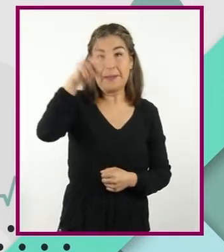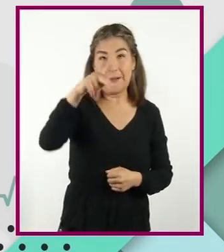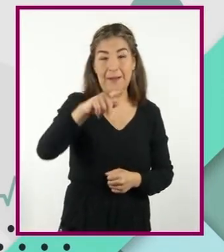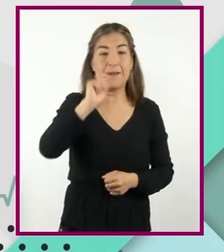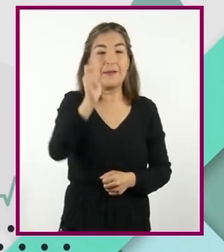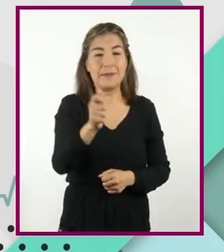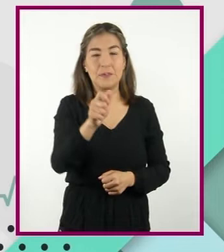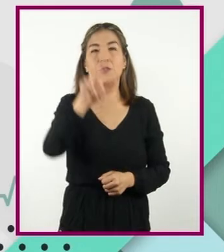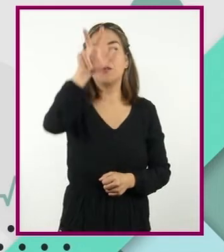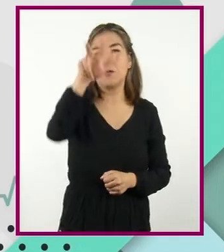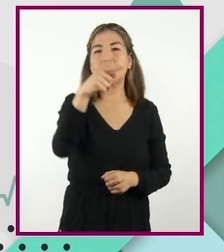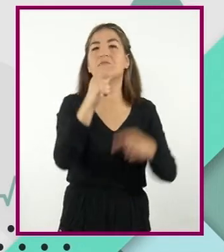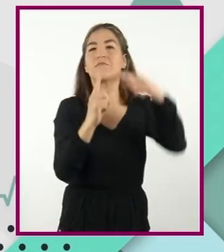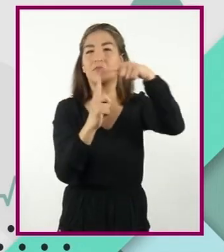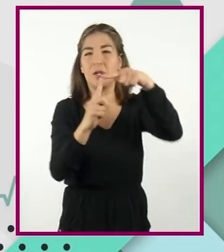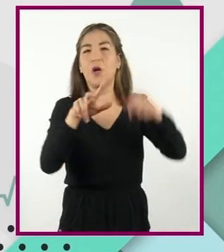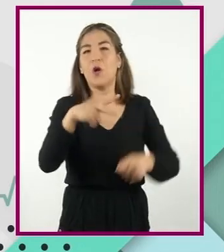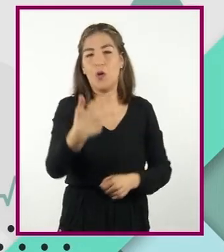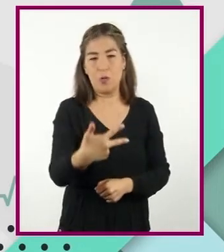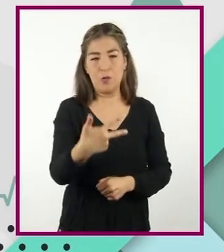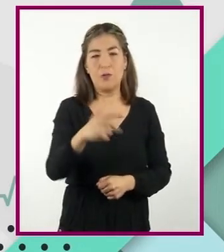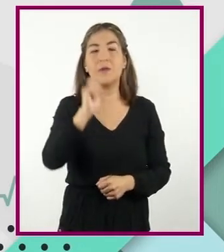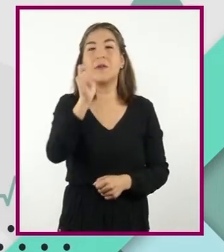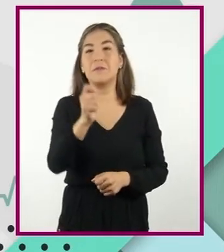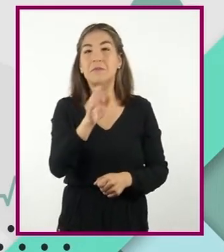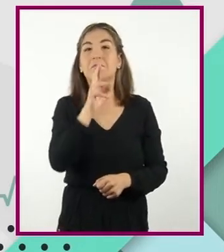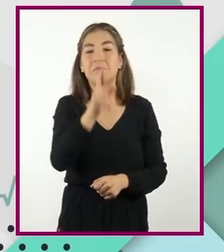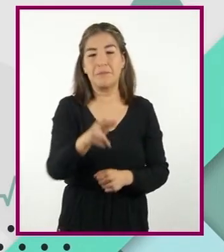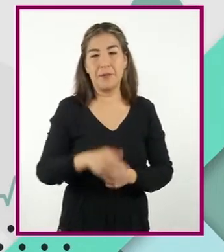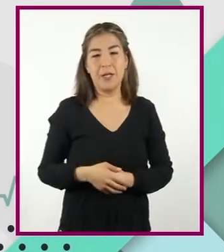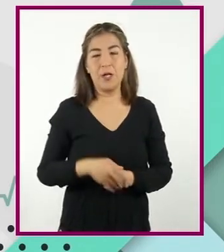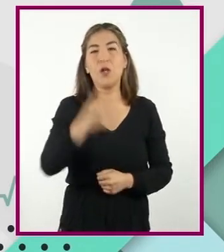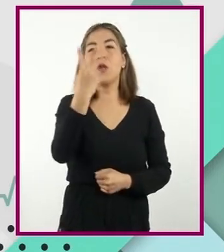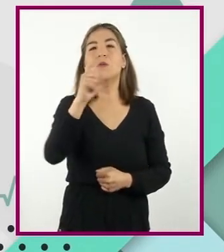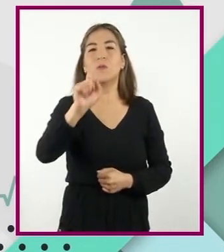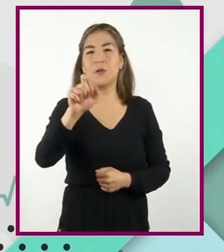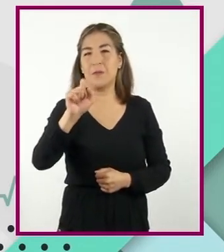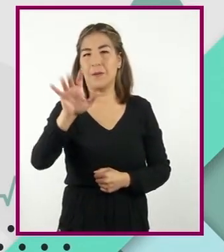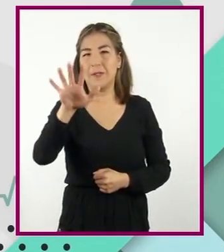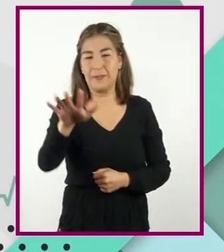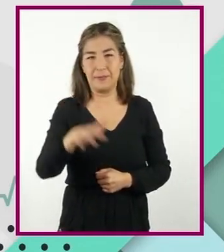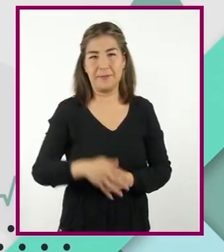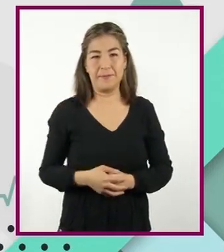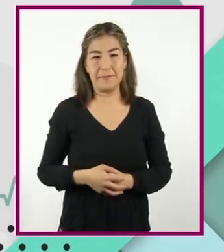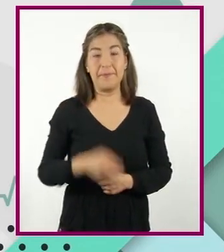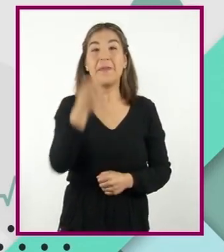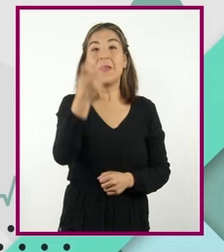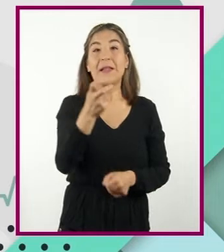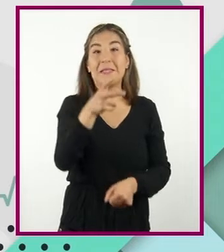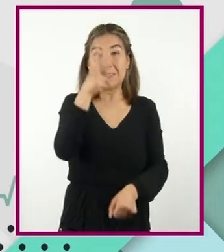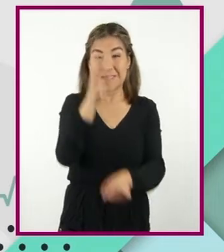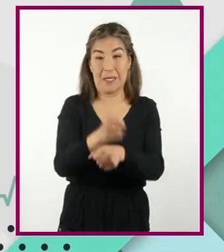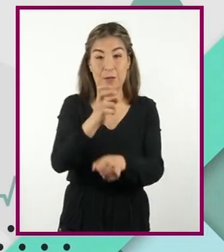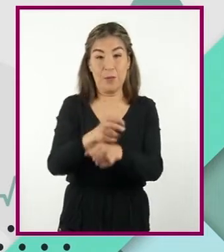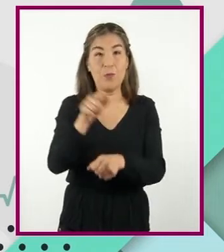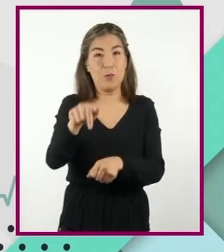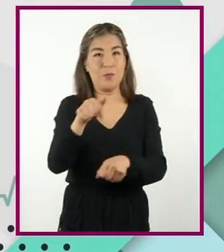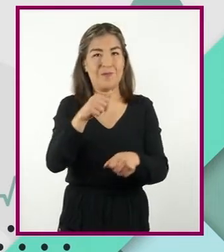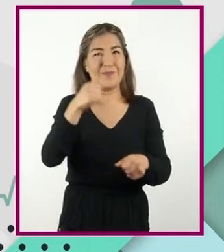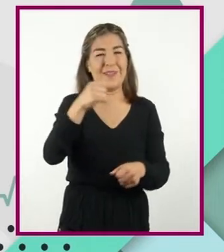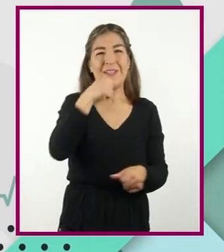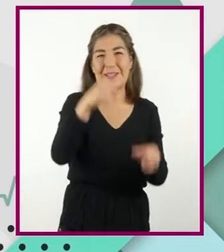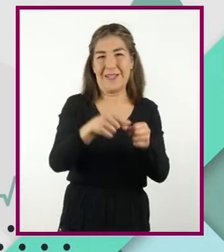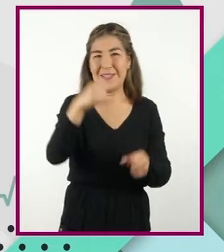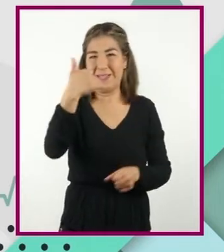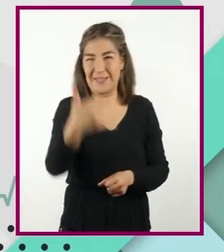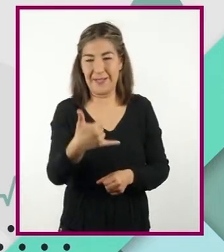18 entre 8, cuyo cociente es 2.25. Sabemos que la segunda magnitud, Y, es